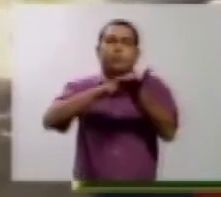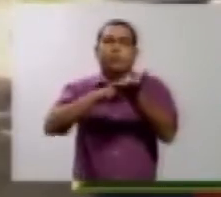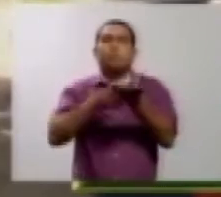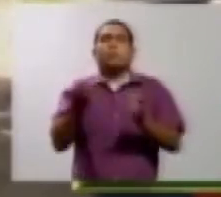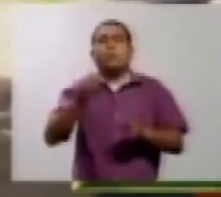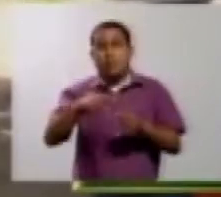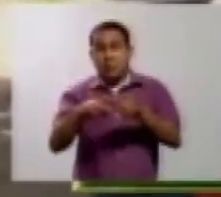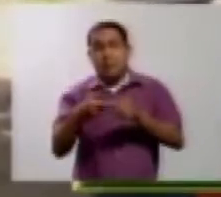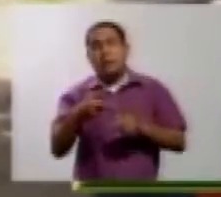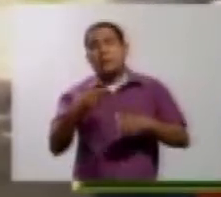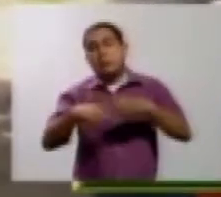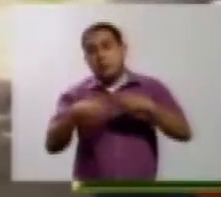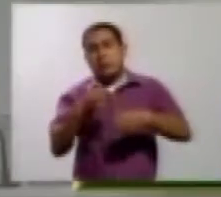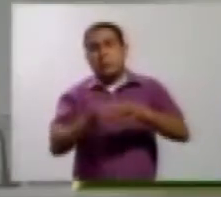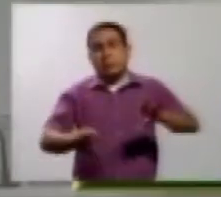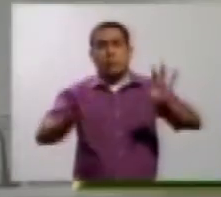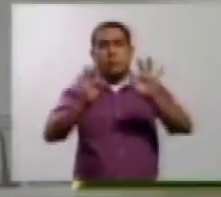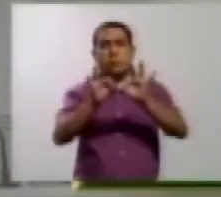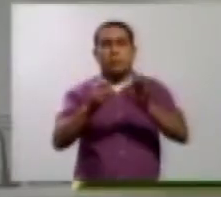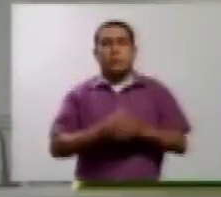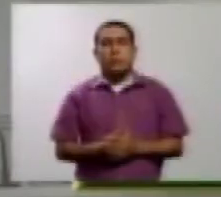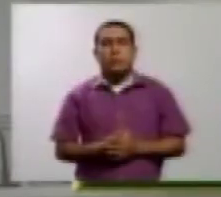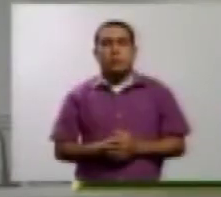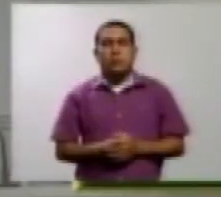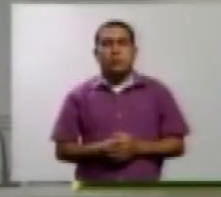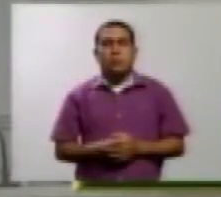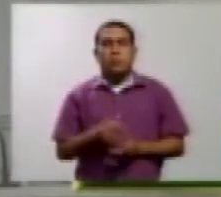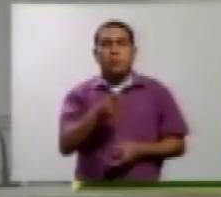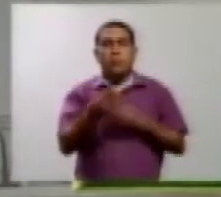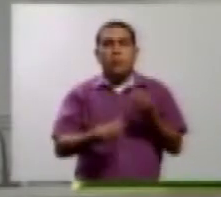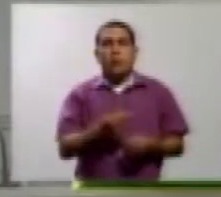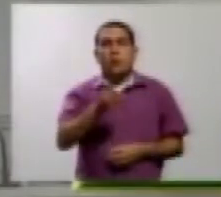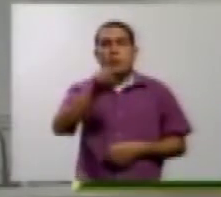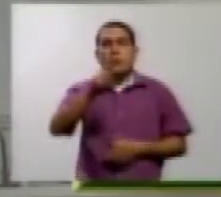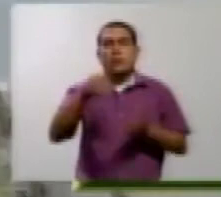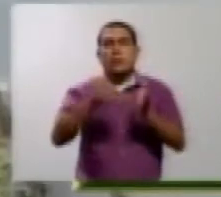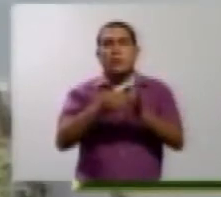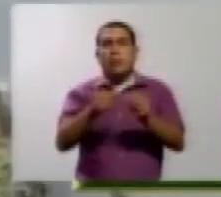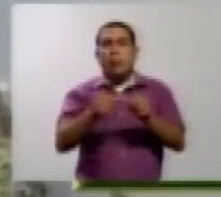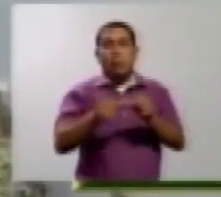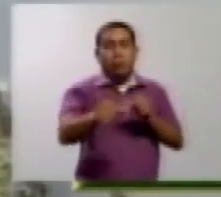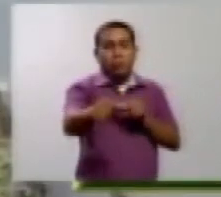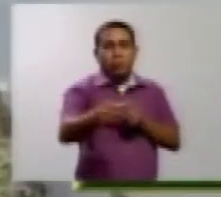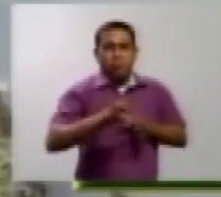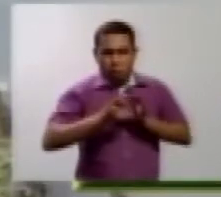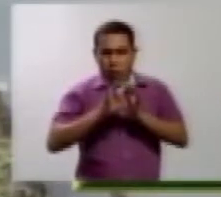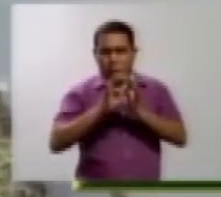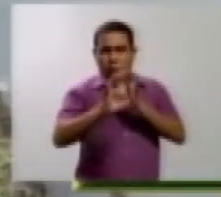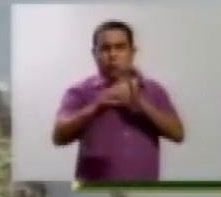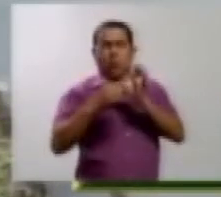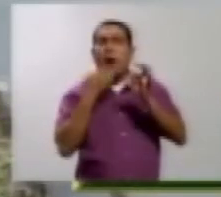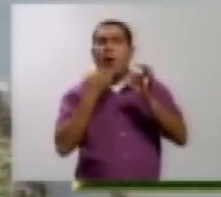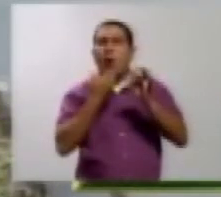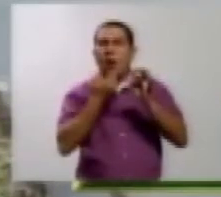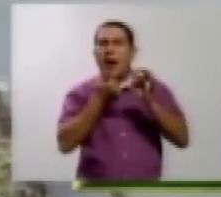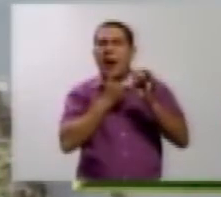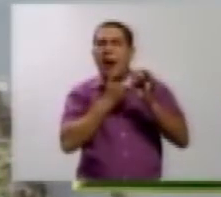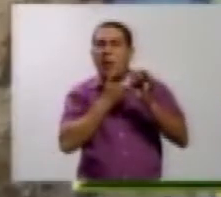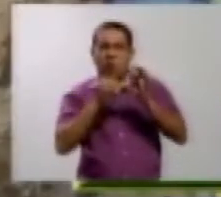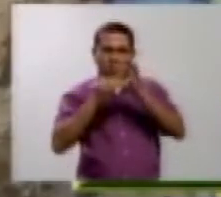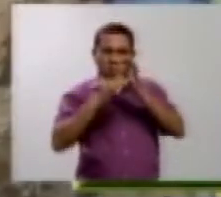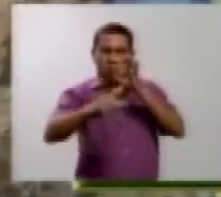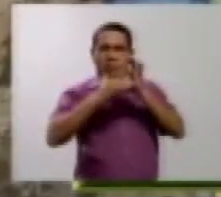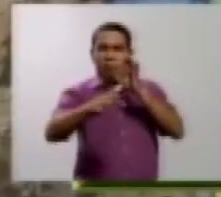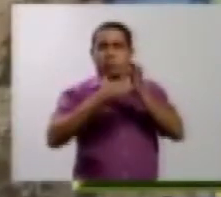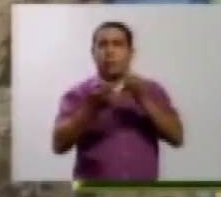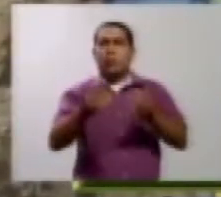dos problemáticas tan importantes. ADS instaló 6.400 metros de tubería, que tiene una durabilidad de más de 50 años, es